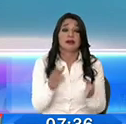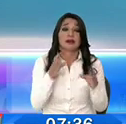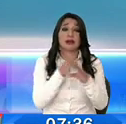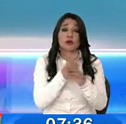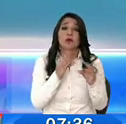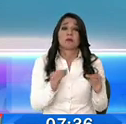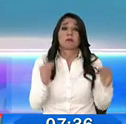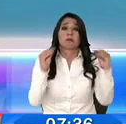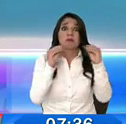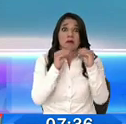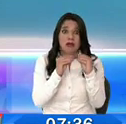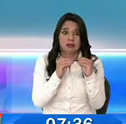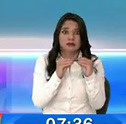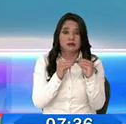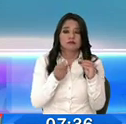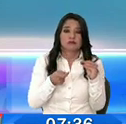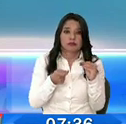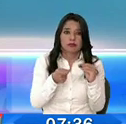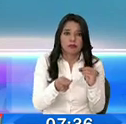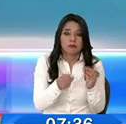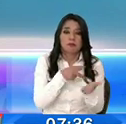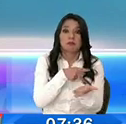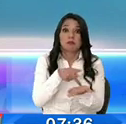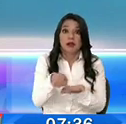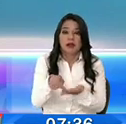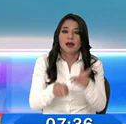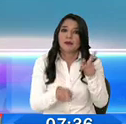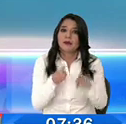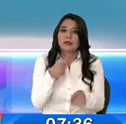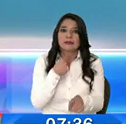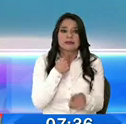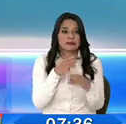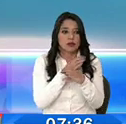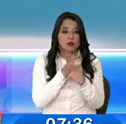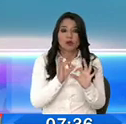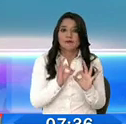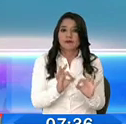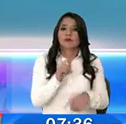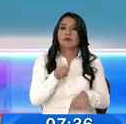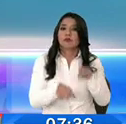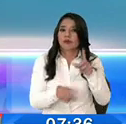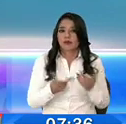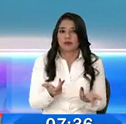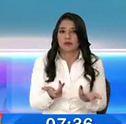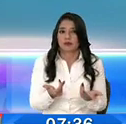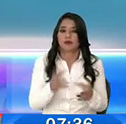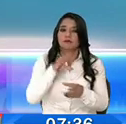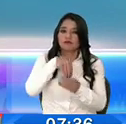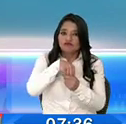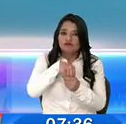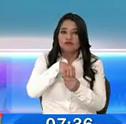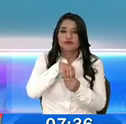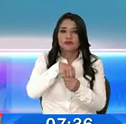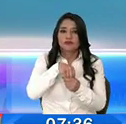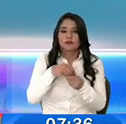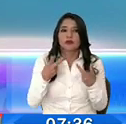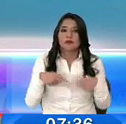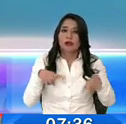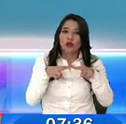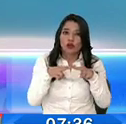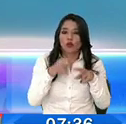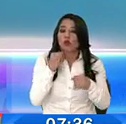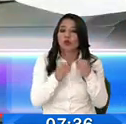poder cubrir la espalda de ese costo que a veces no es calculable dentro de digamos el precio del producto